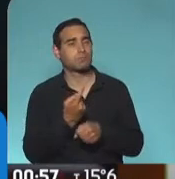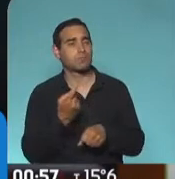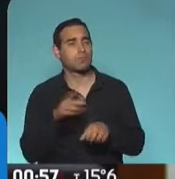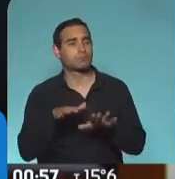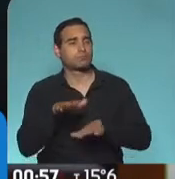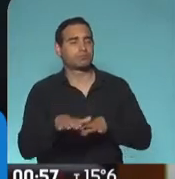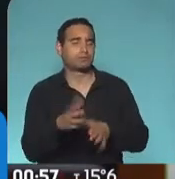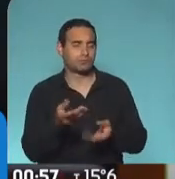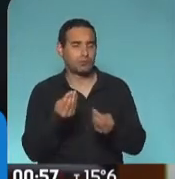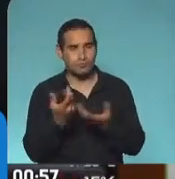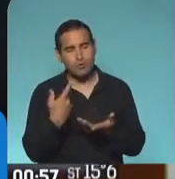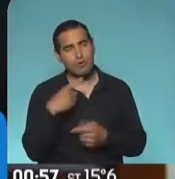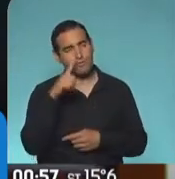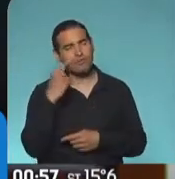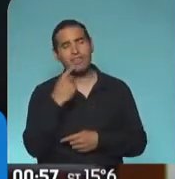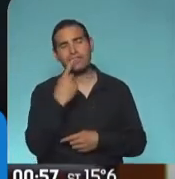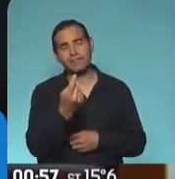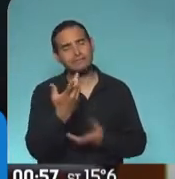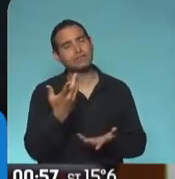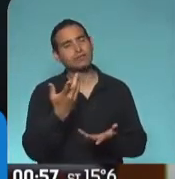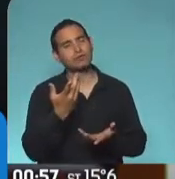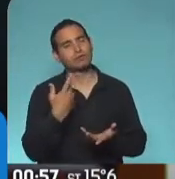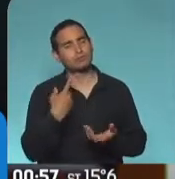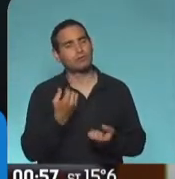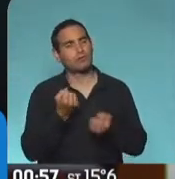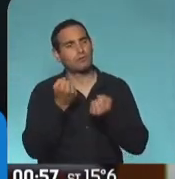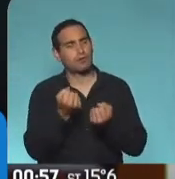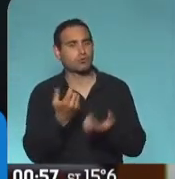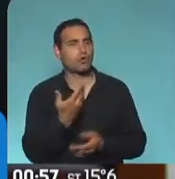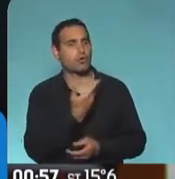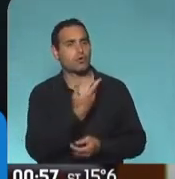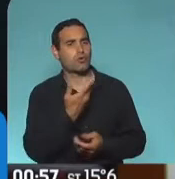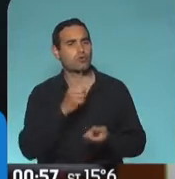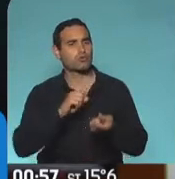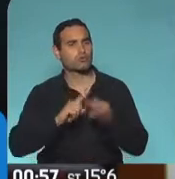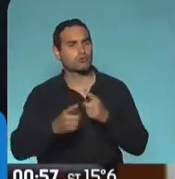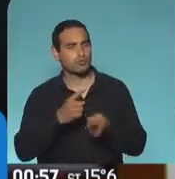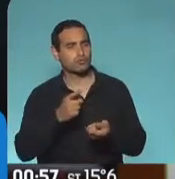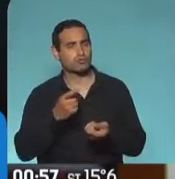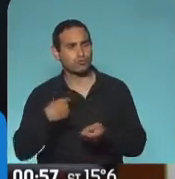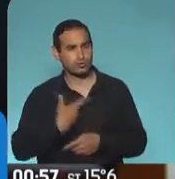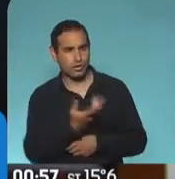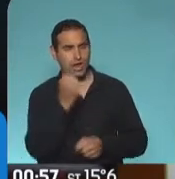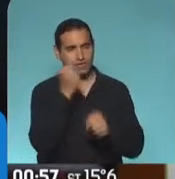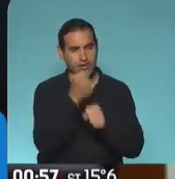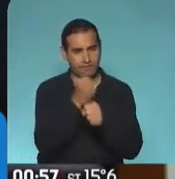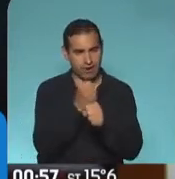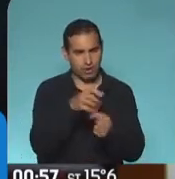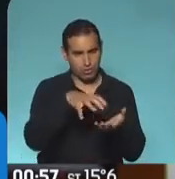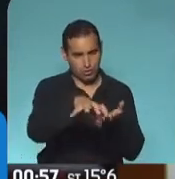candidato alberto fernández está planteando la construcción la institucionalización de un nuevo contrato social un sector del trabajo